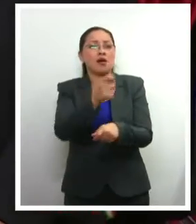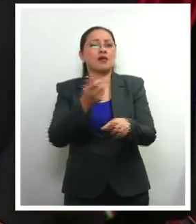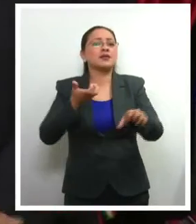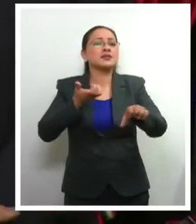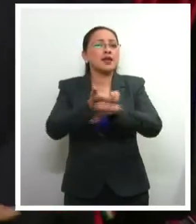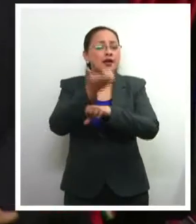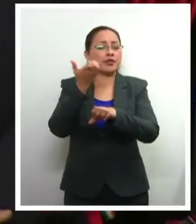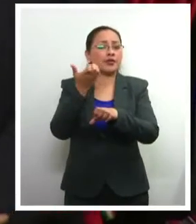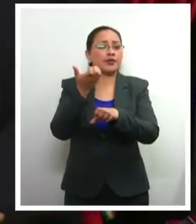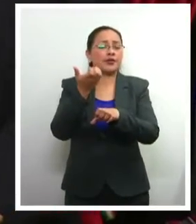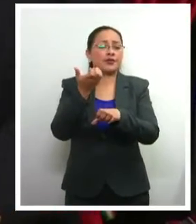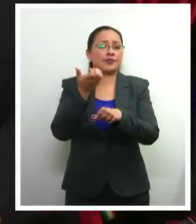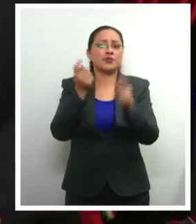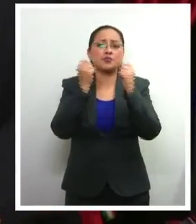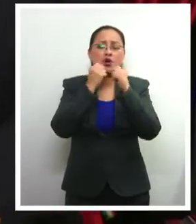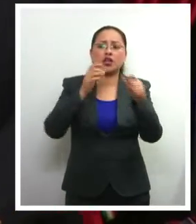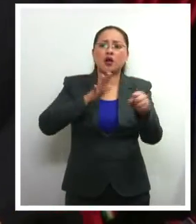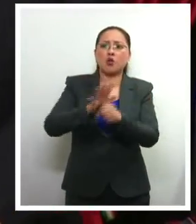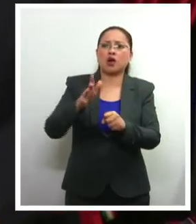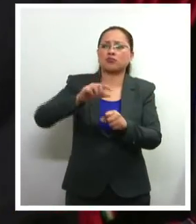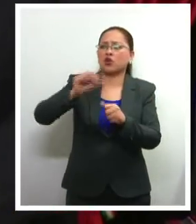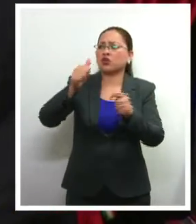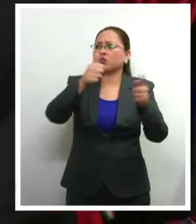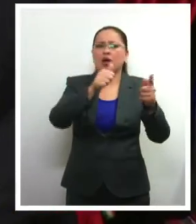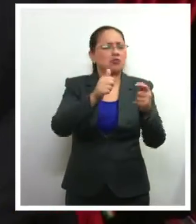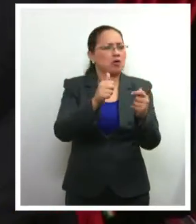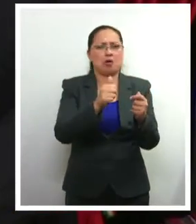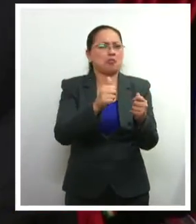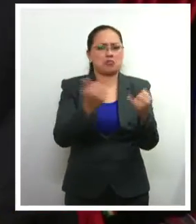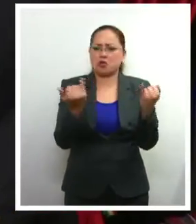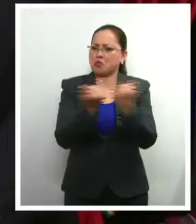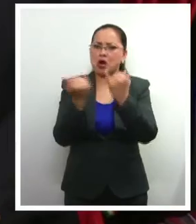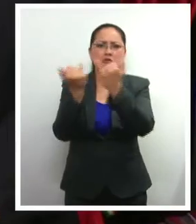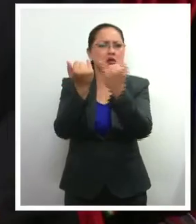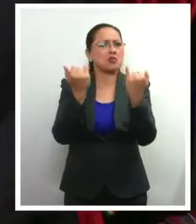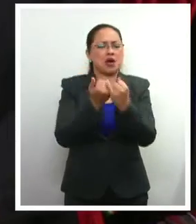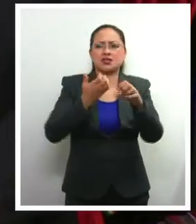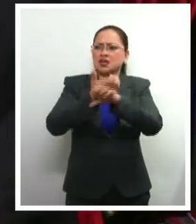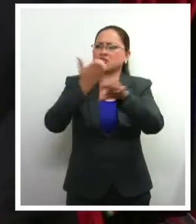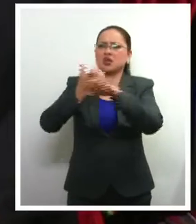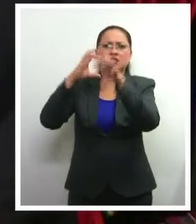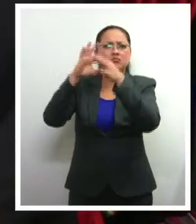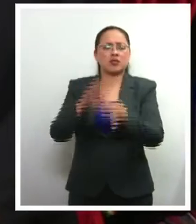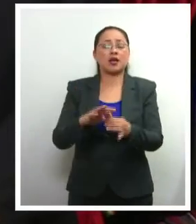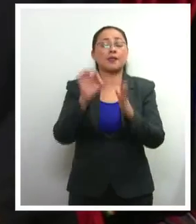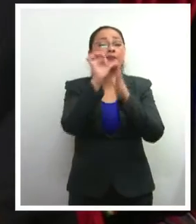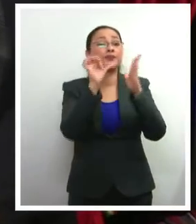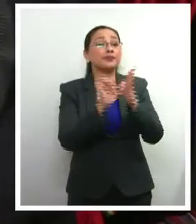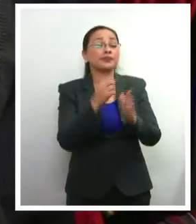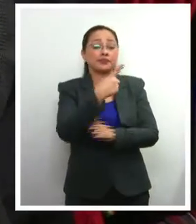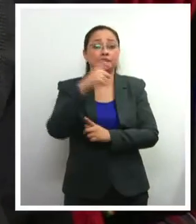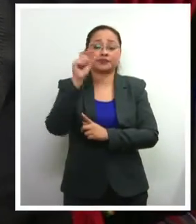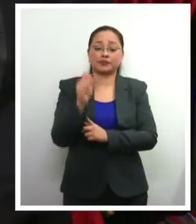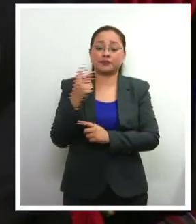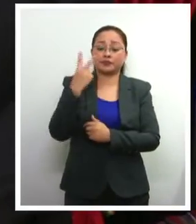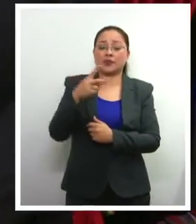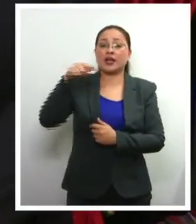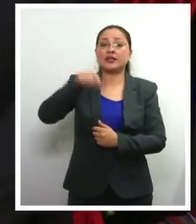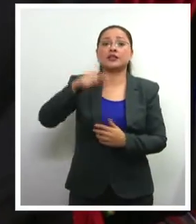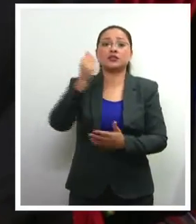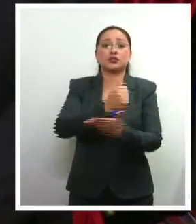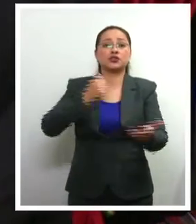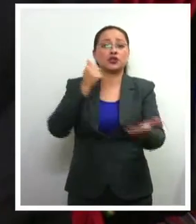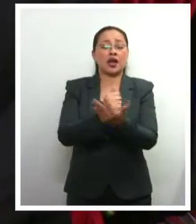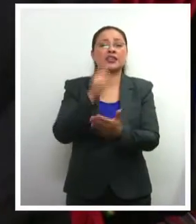federativa, indistintamente de las otras, y sin embargo el artículo 122 habla de la ciudad como una